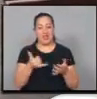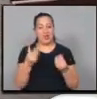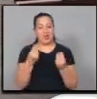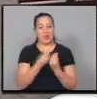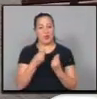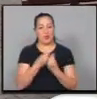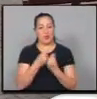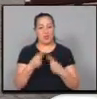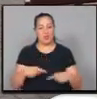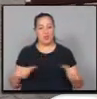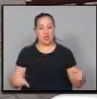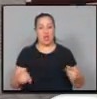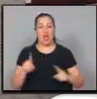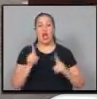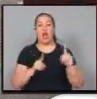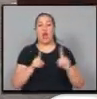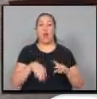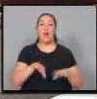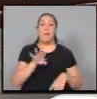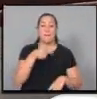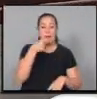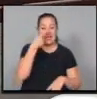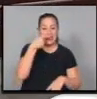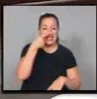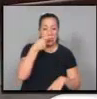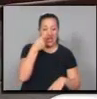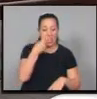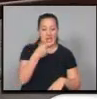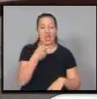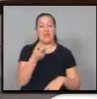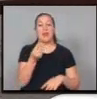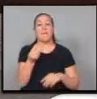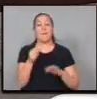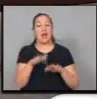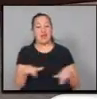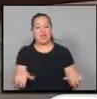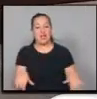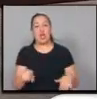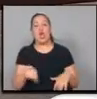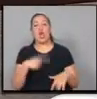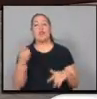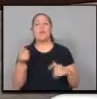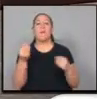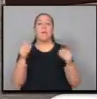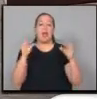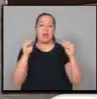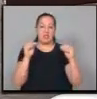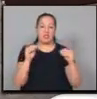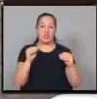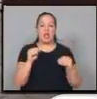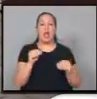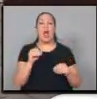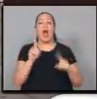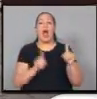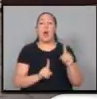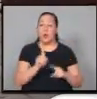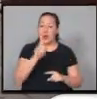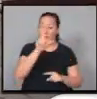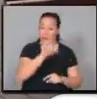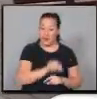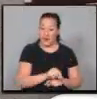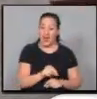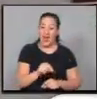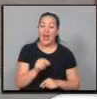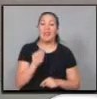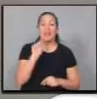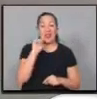hacer. Algunas más interesantes que otras, algunas con opción para chicos, otras de noche. Algunas con un muy bajo costo que vale la pena